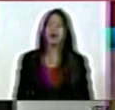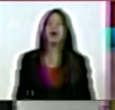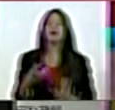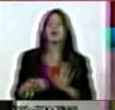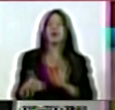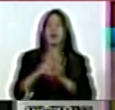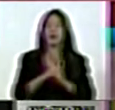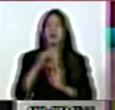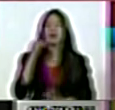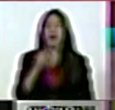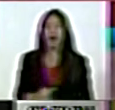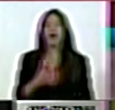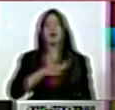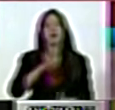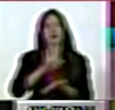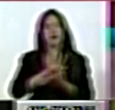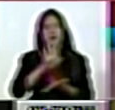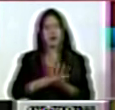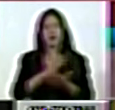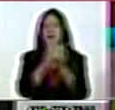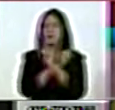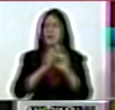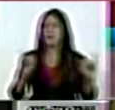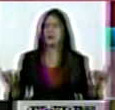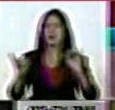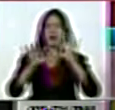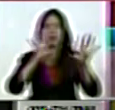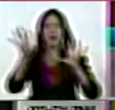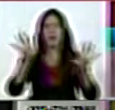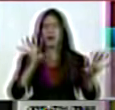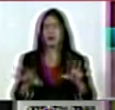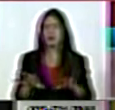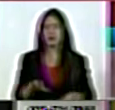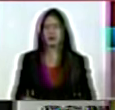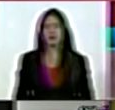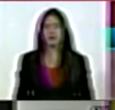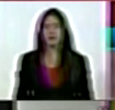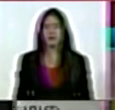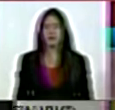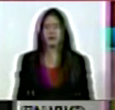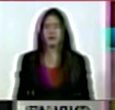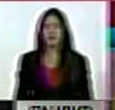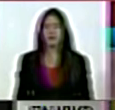que tenemos a la tranquilidad y a la independencia de los países de nuestro continente. Gracias.